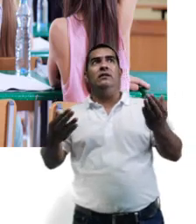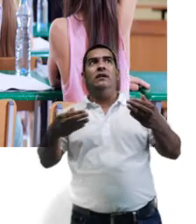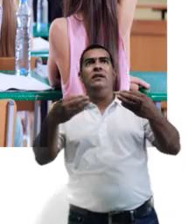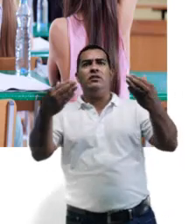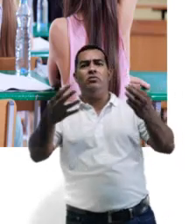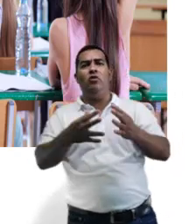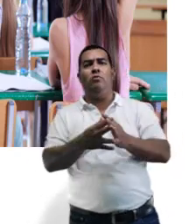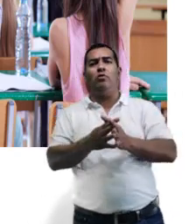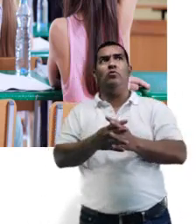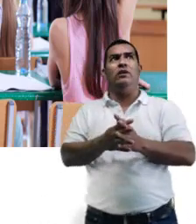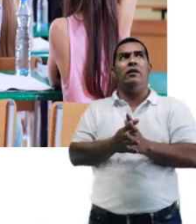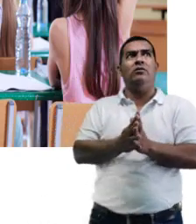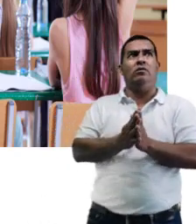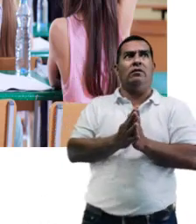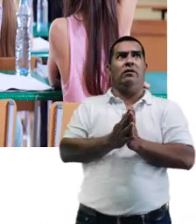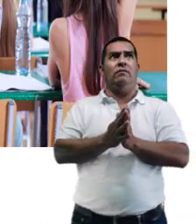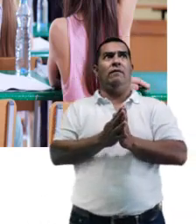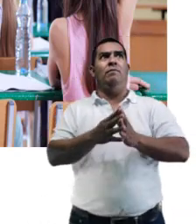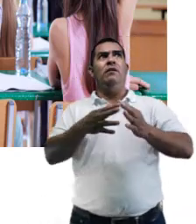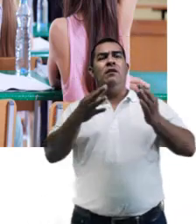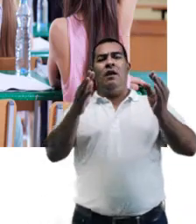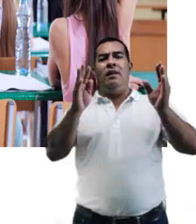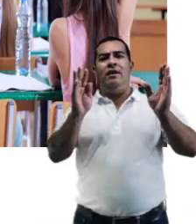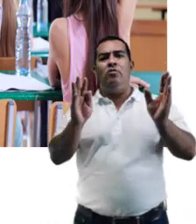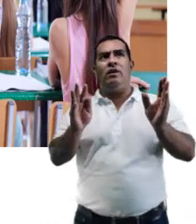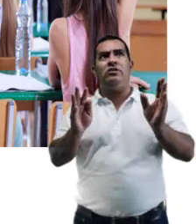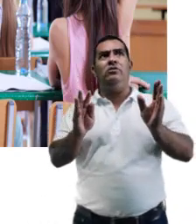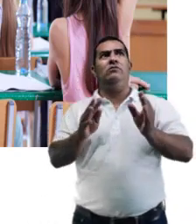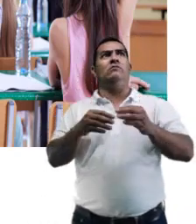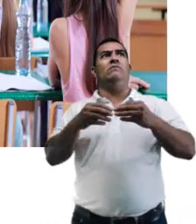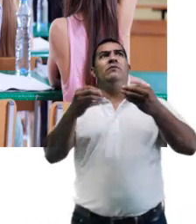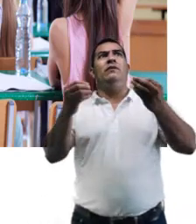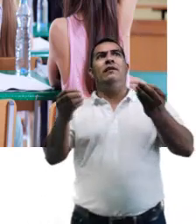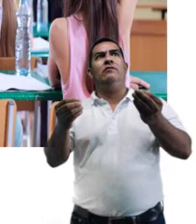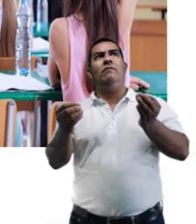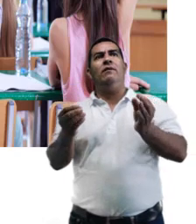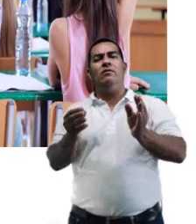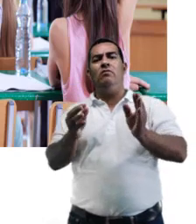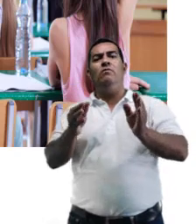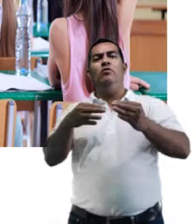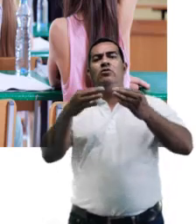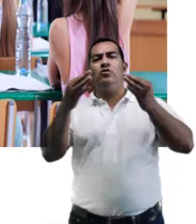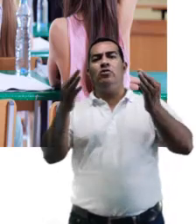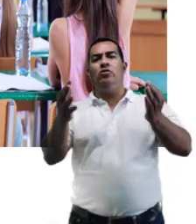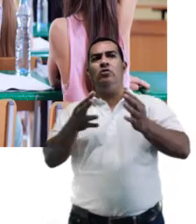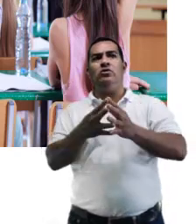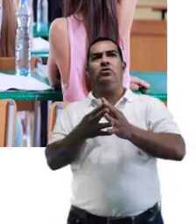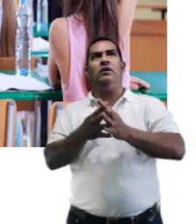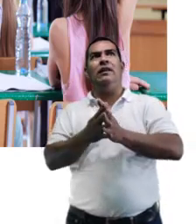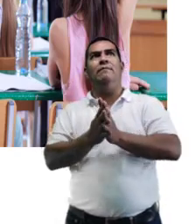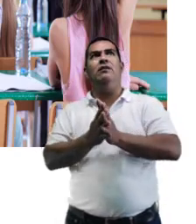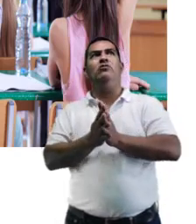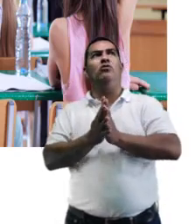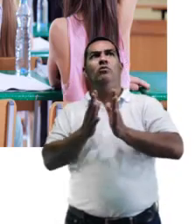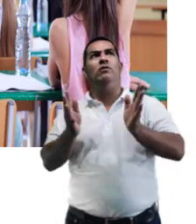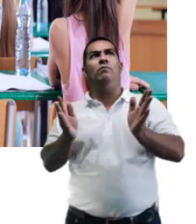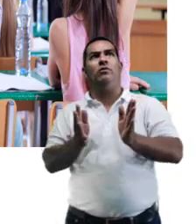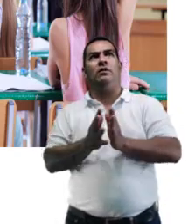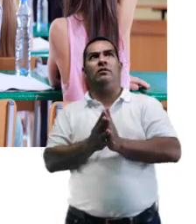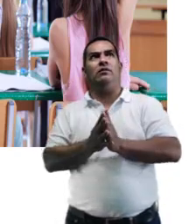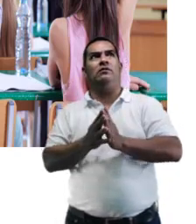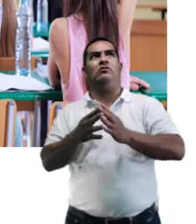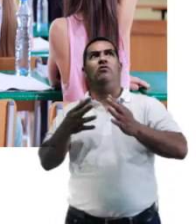jóvenes. Esa es una oportunidad educativa. La educación y el trabajo son dos elementos